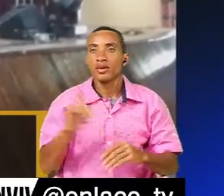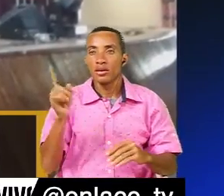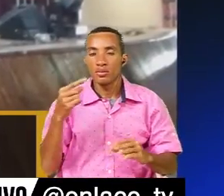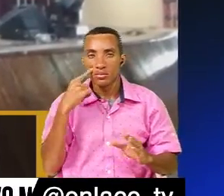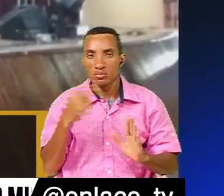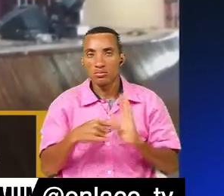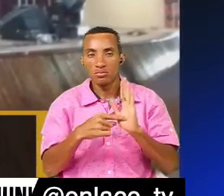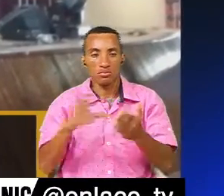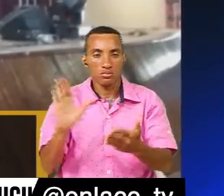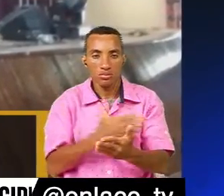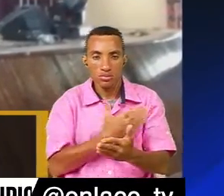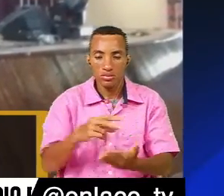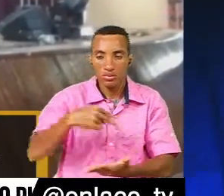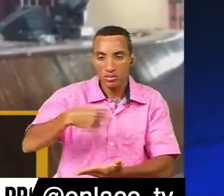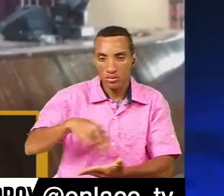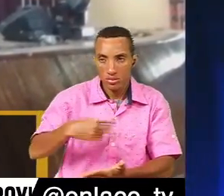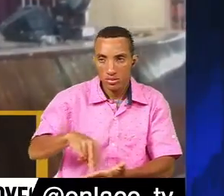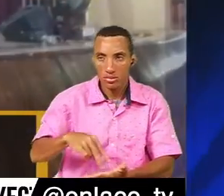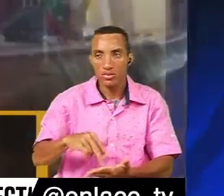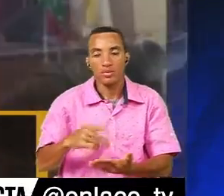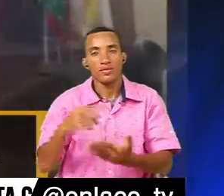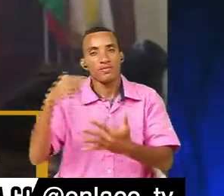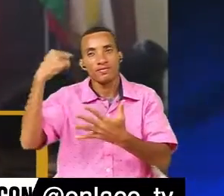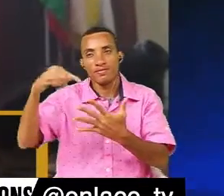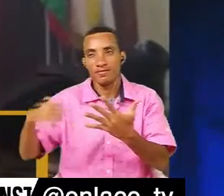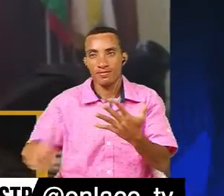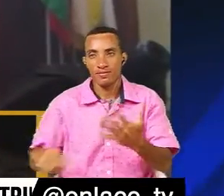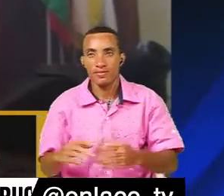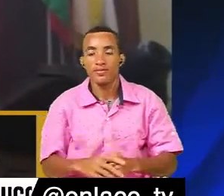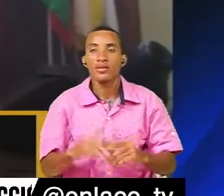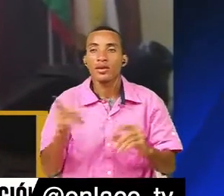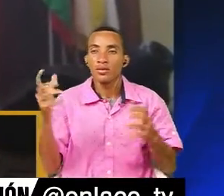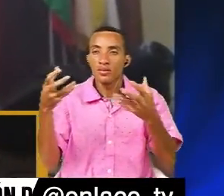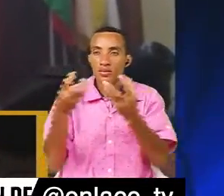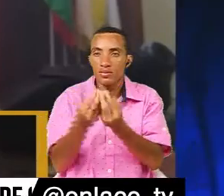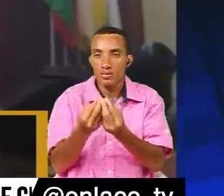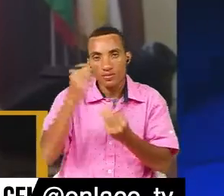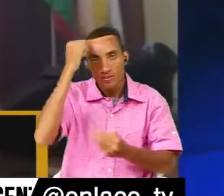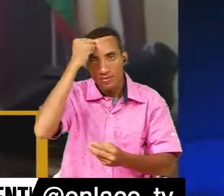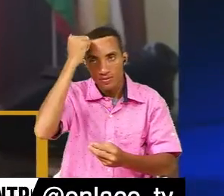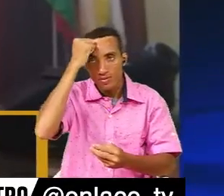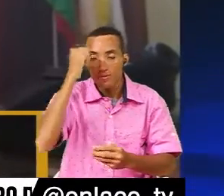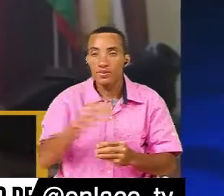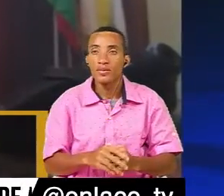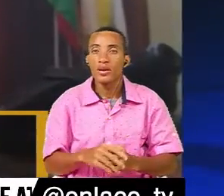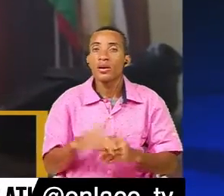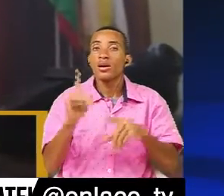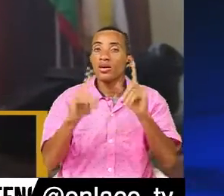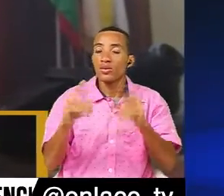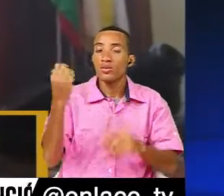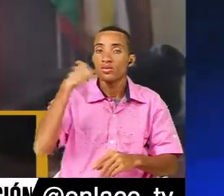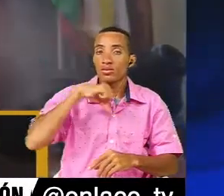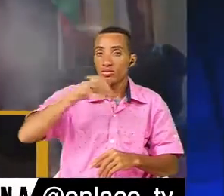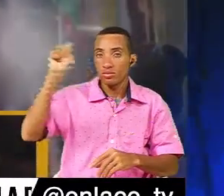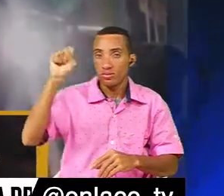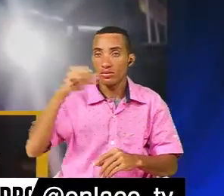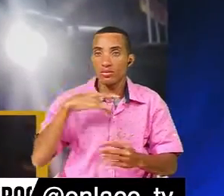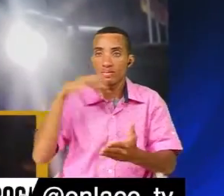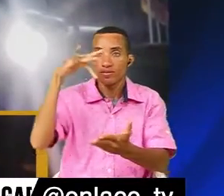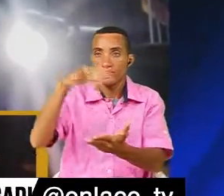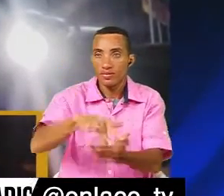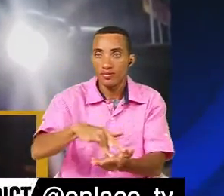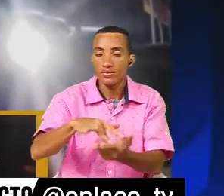de música, baile y danza, entre otras, pudieron disfrutar el gremio de docentes. Ganadores de cada una de las modalidades participarán en el Encuentro